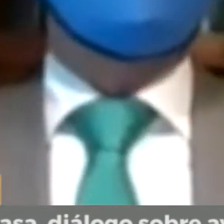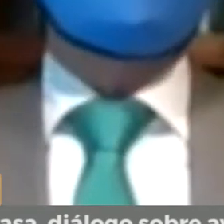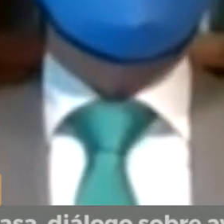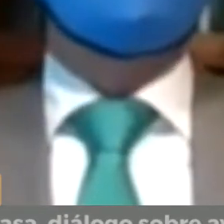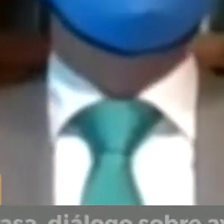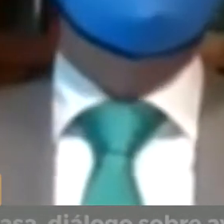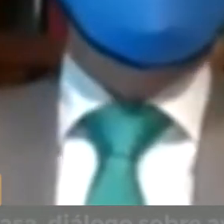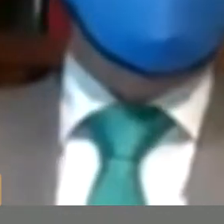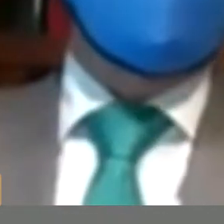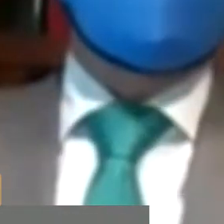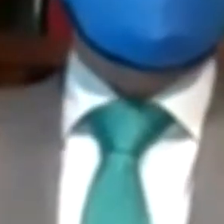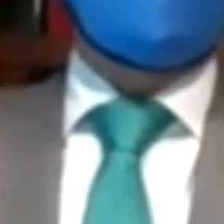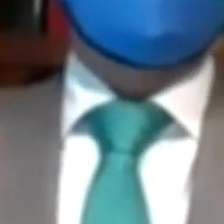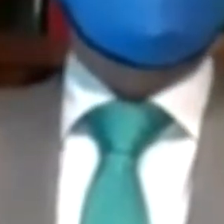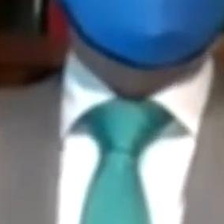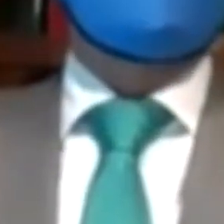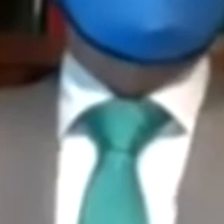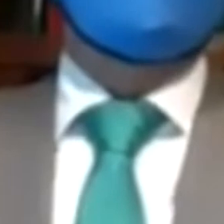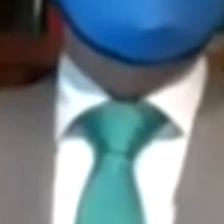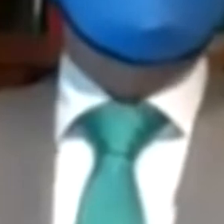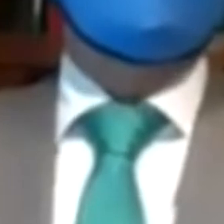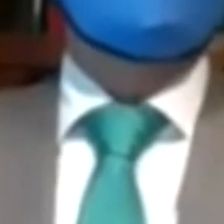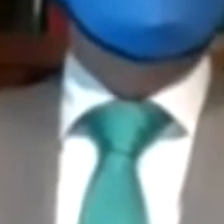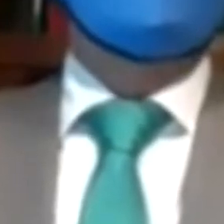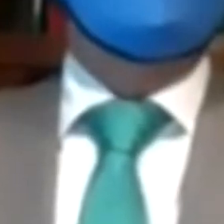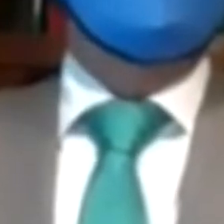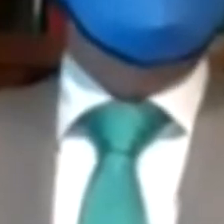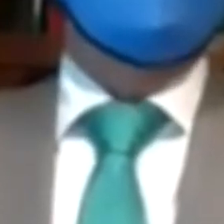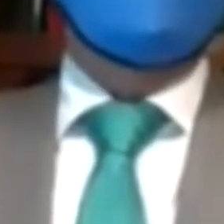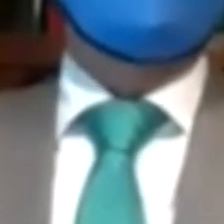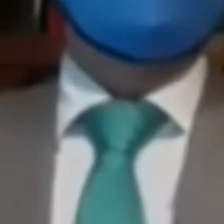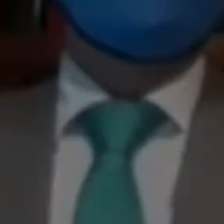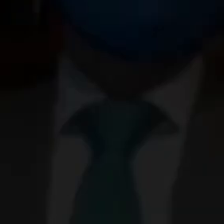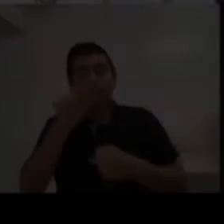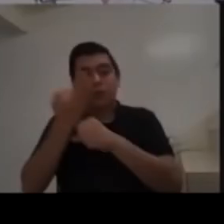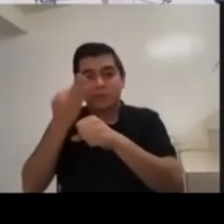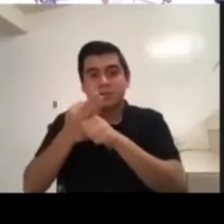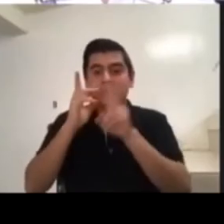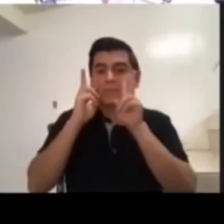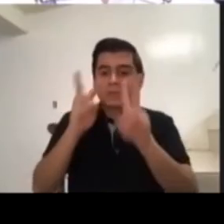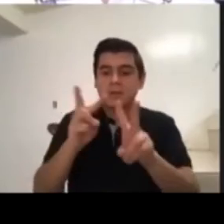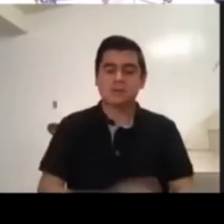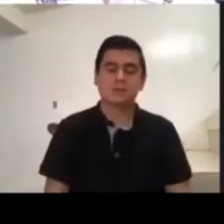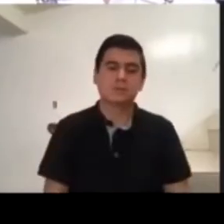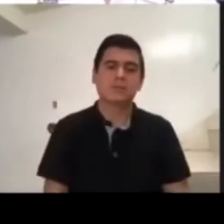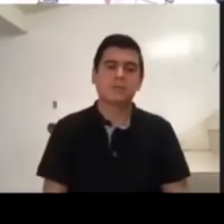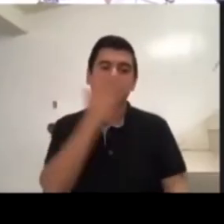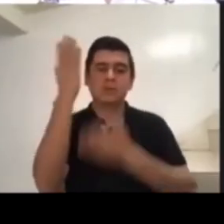educativo va a ser el último en regresar a las actividades de la nueva normalidad. Los estudiantes de